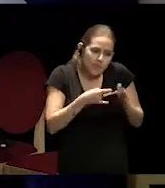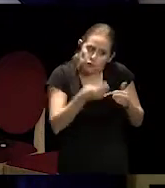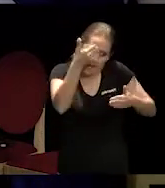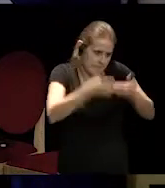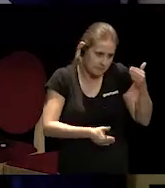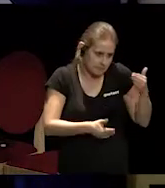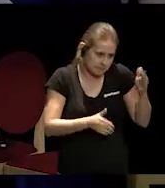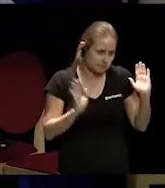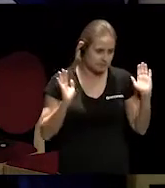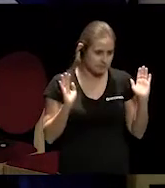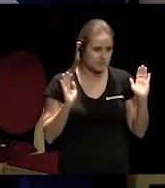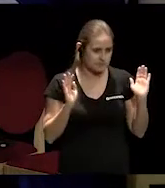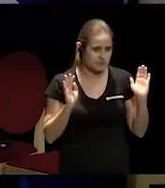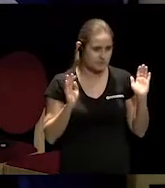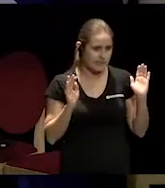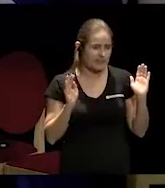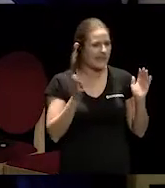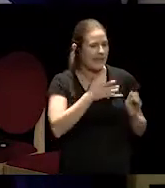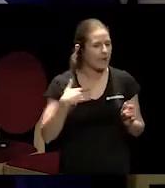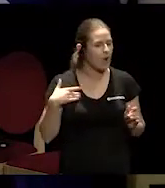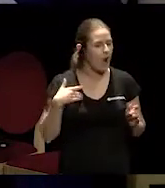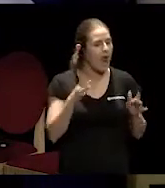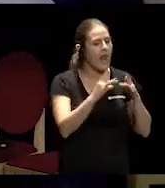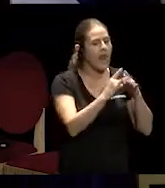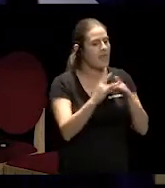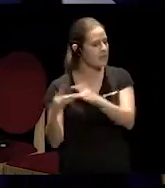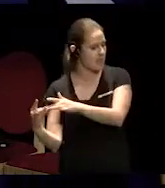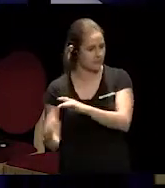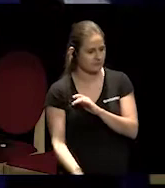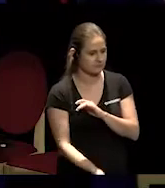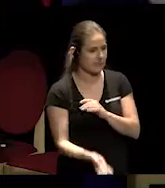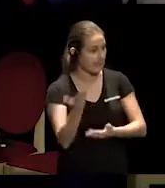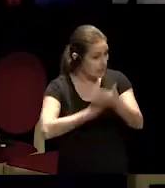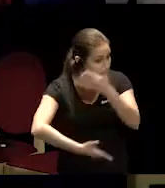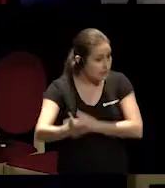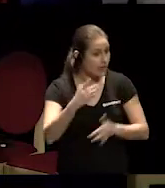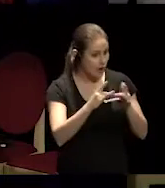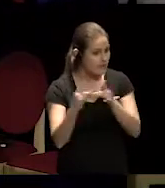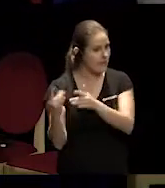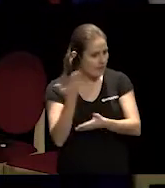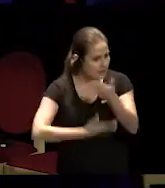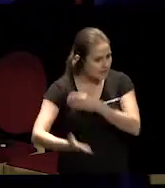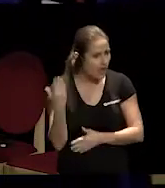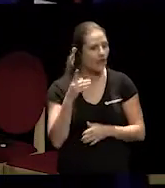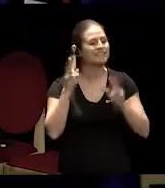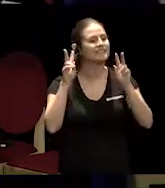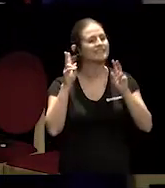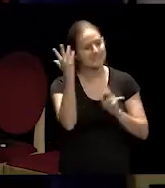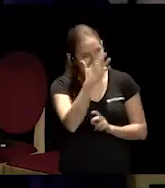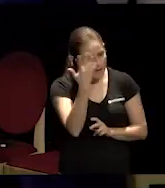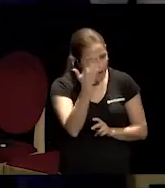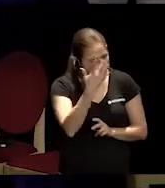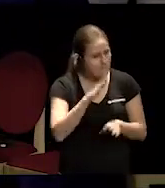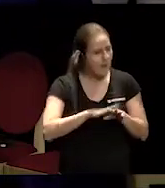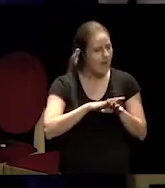Unlimited, pues generar líderes de discapacitados de carnavales, mejorar los procesos de concienciación